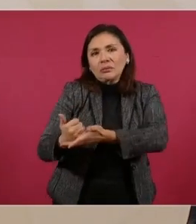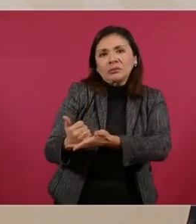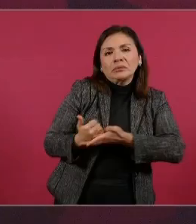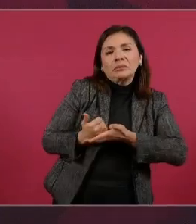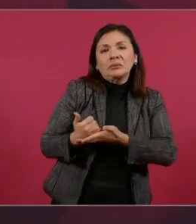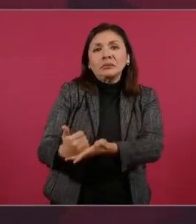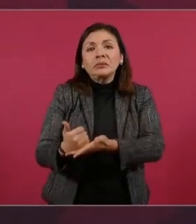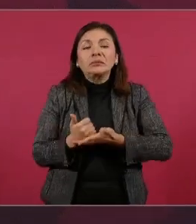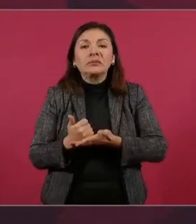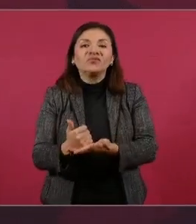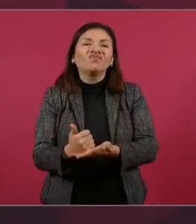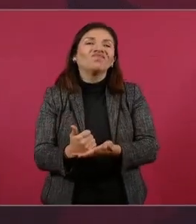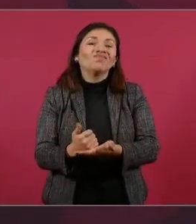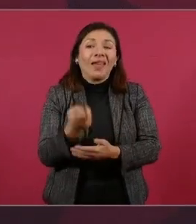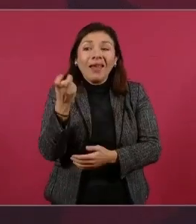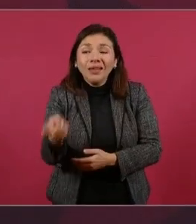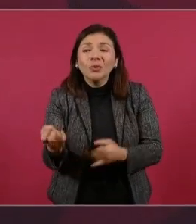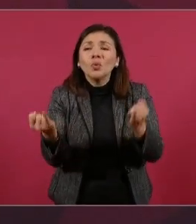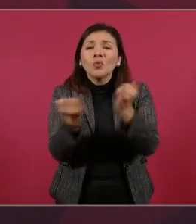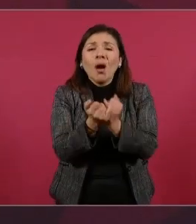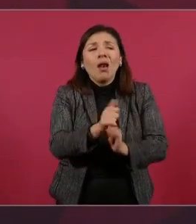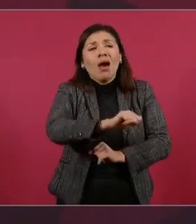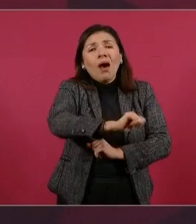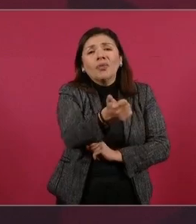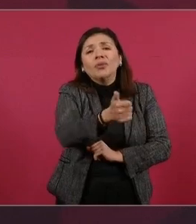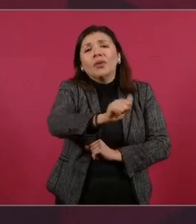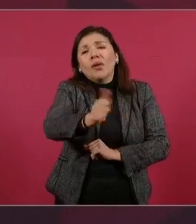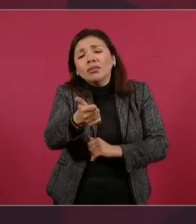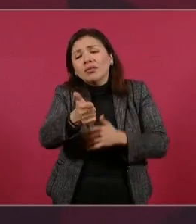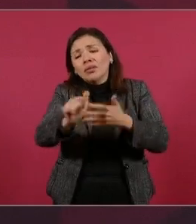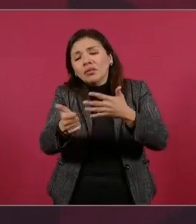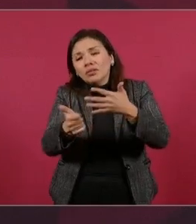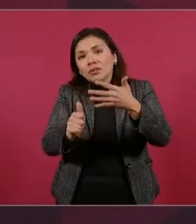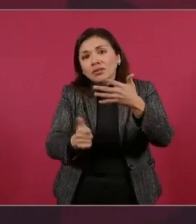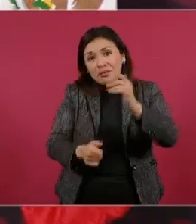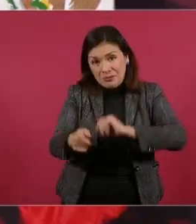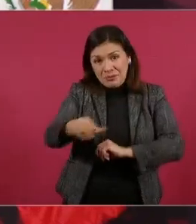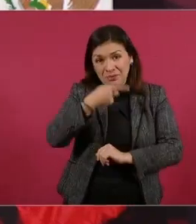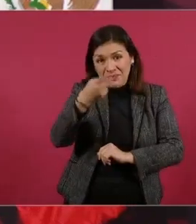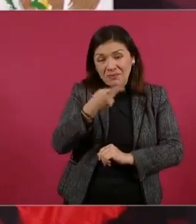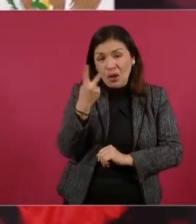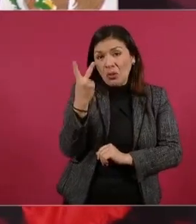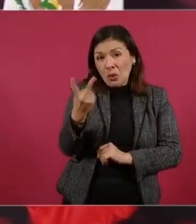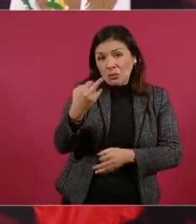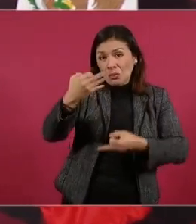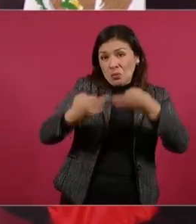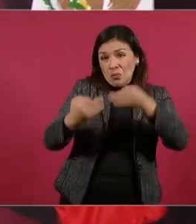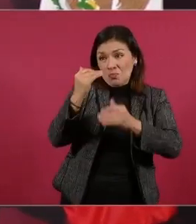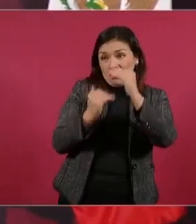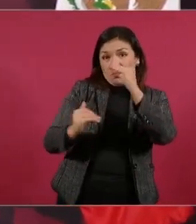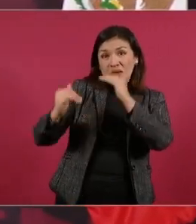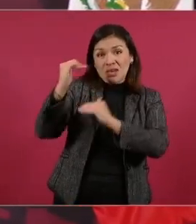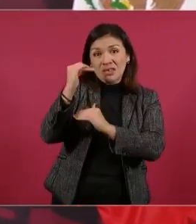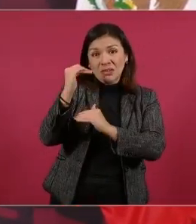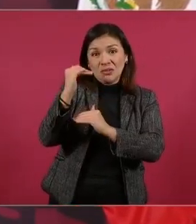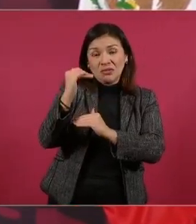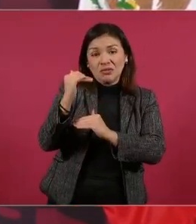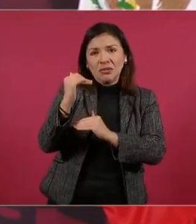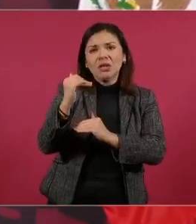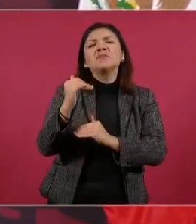y así muchas cosas esto de que dos ministros